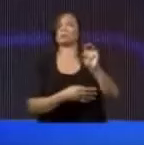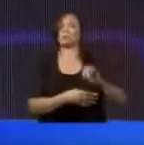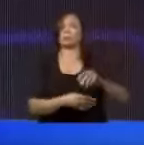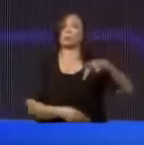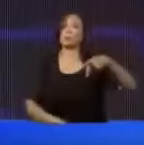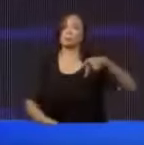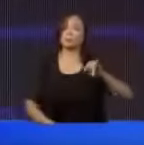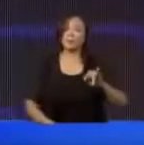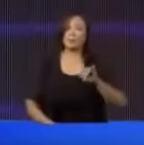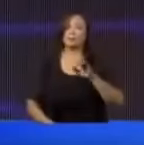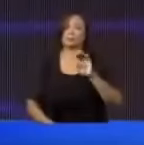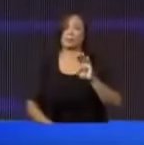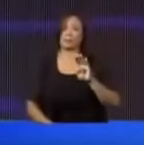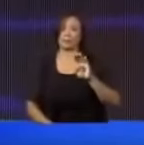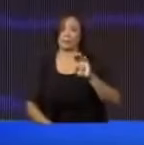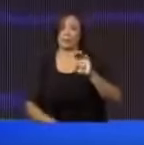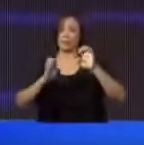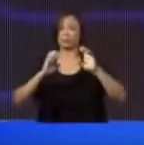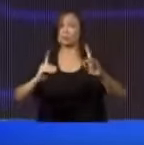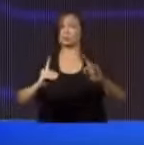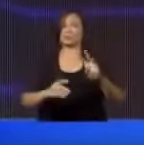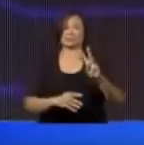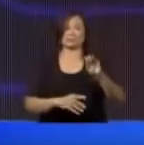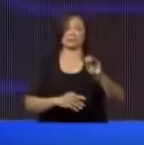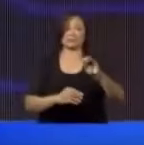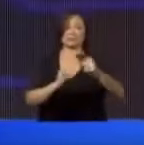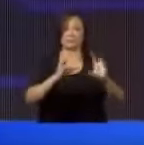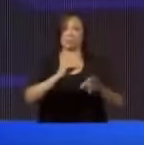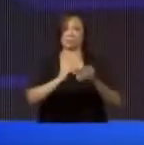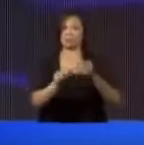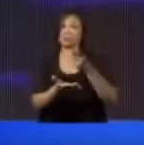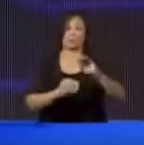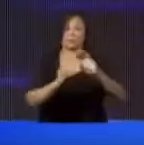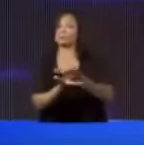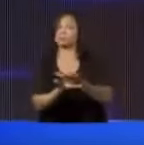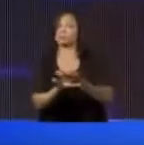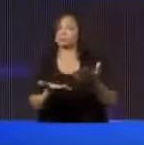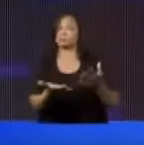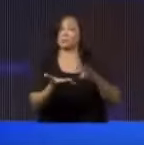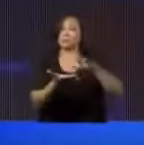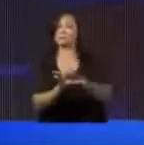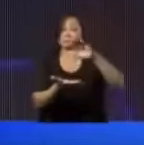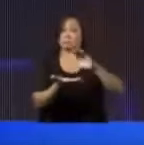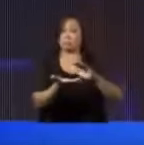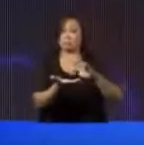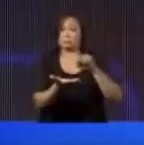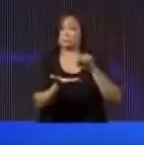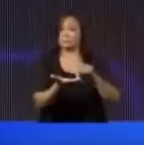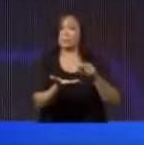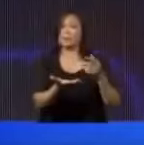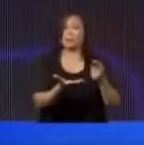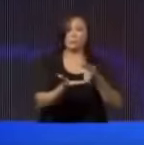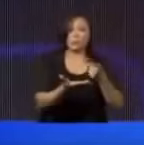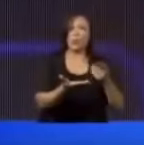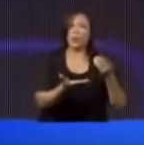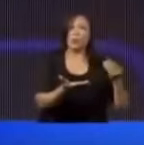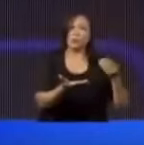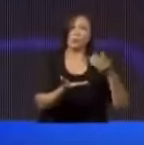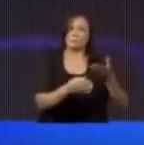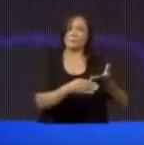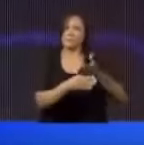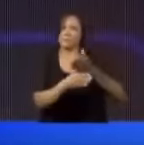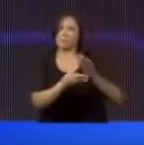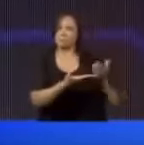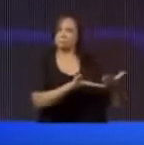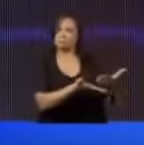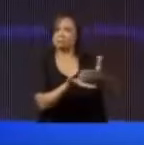4% del PIB para educación, eso ya es el 60% del presupuesto. Por lo tanto, hay que buscar la manera de mejorar